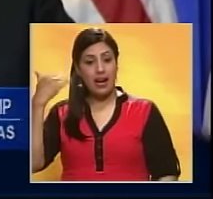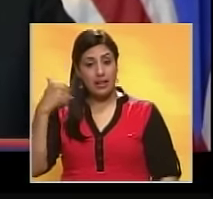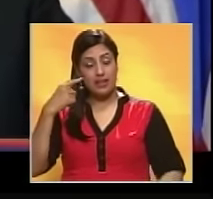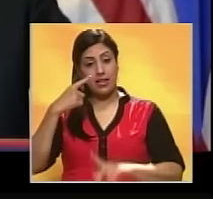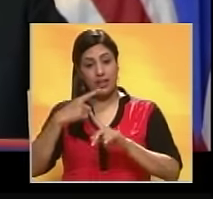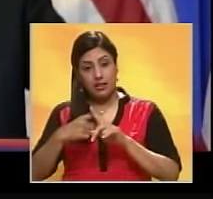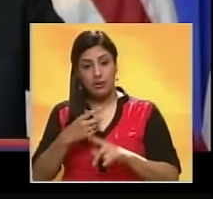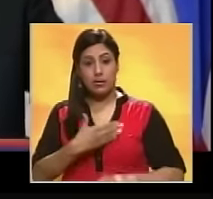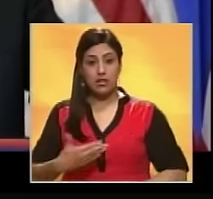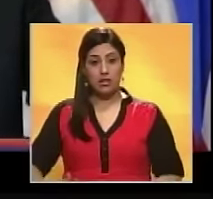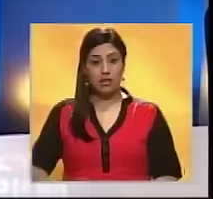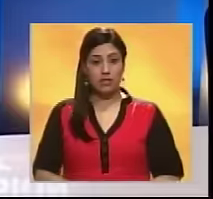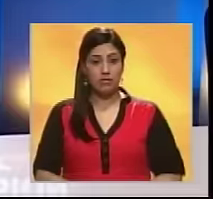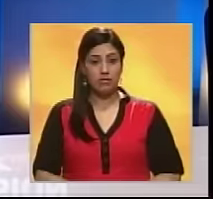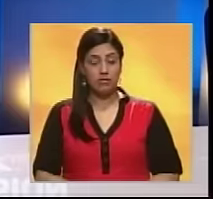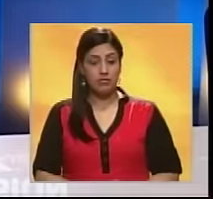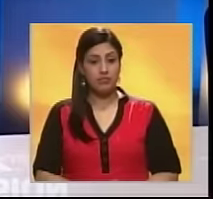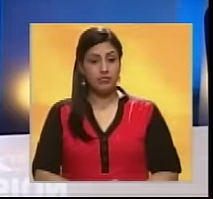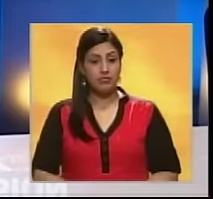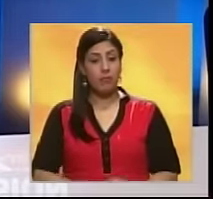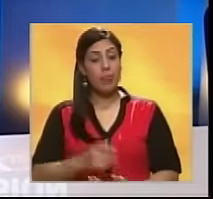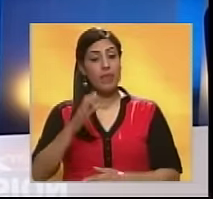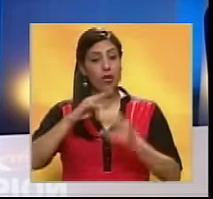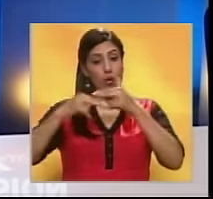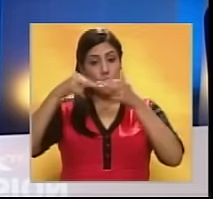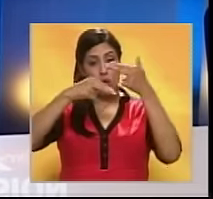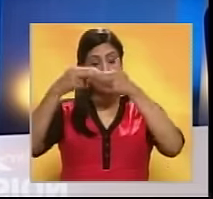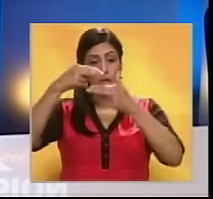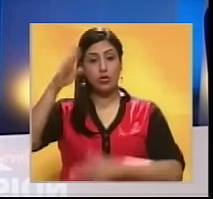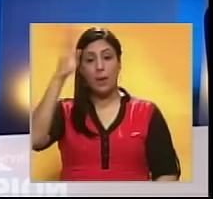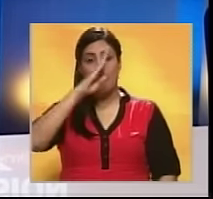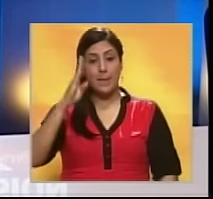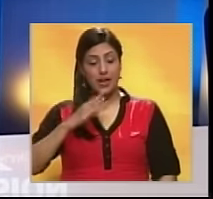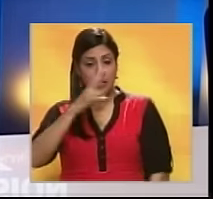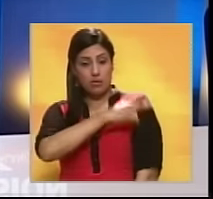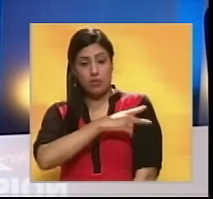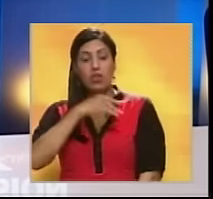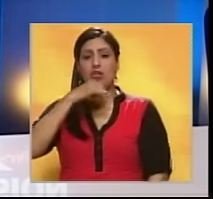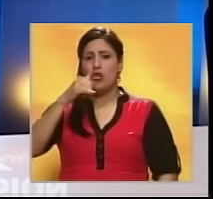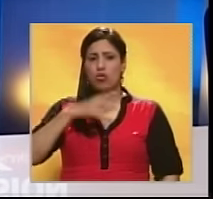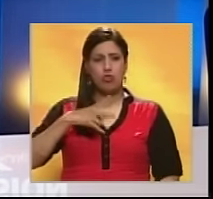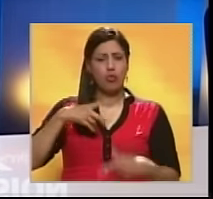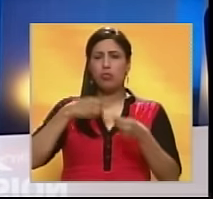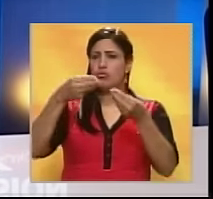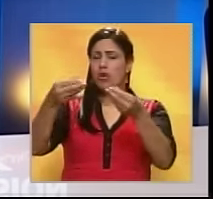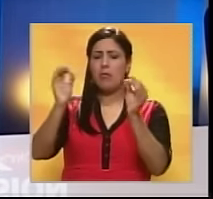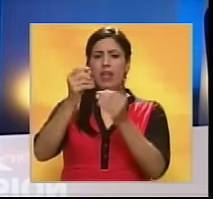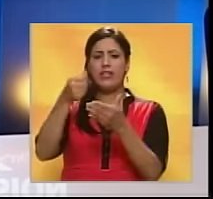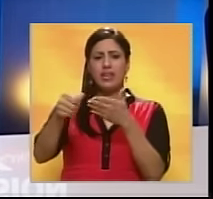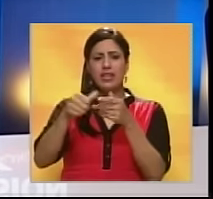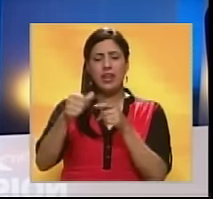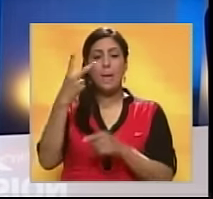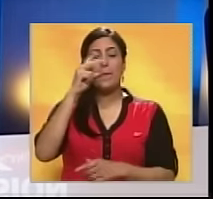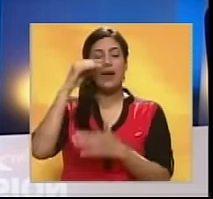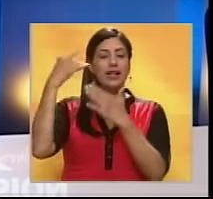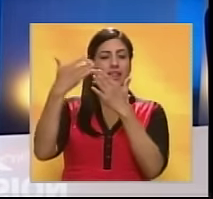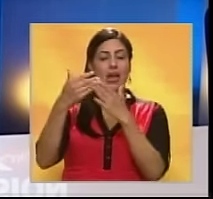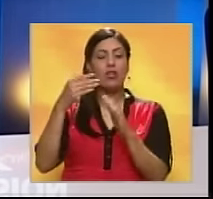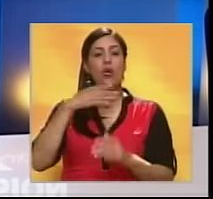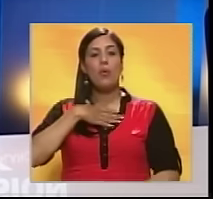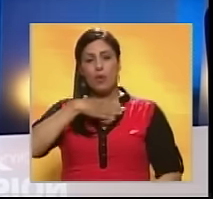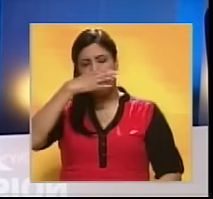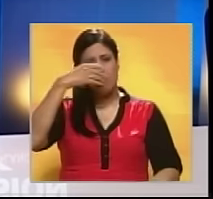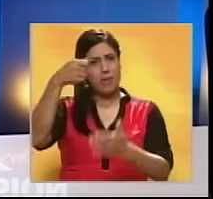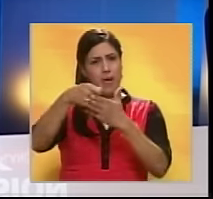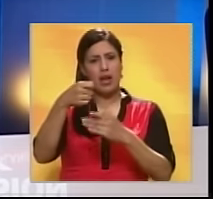de Obama. La constructora brasileña Odebrecht negó haber entregado dinero durante 20 años a las